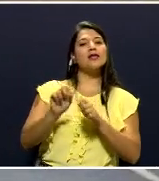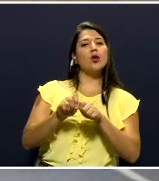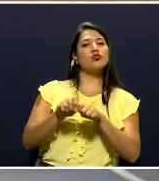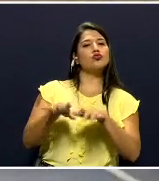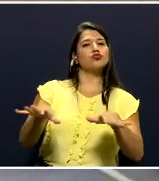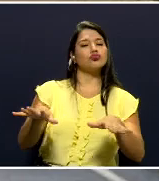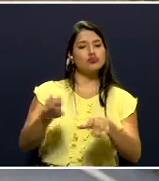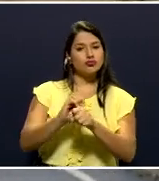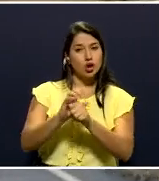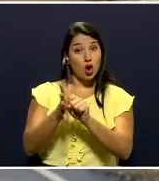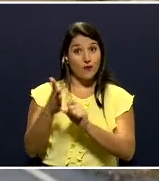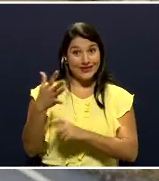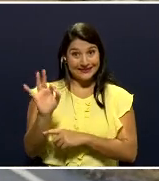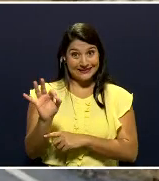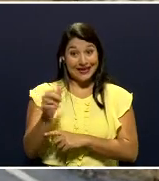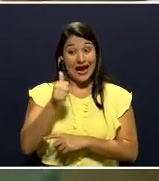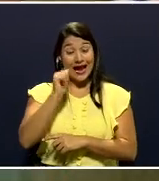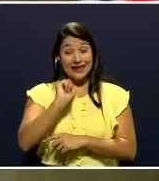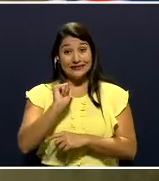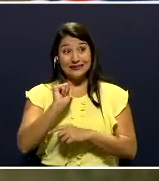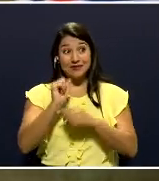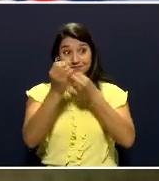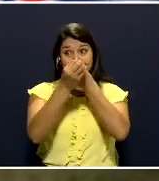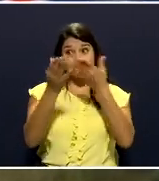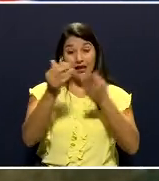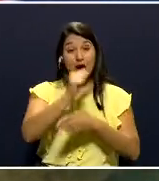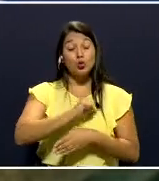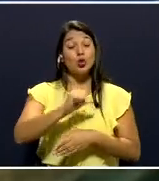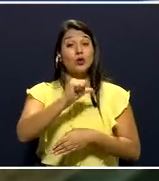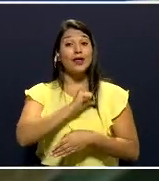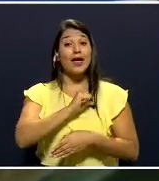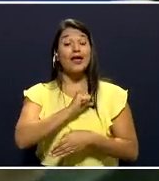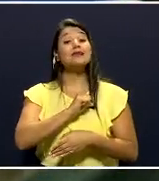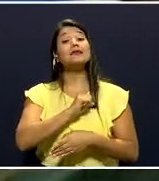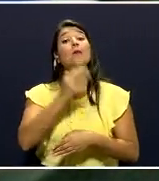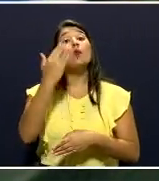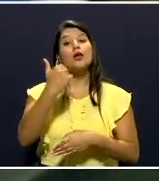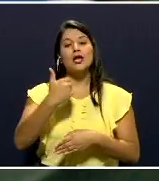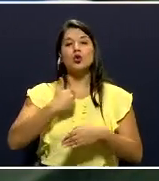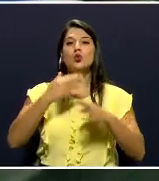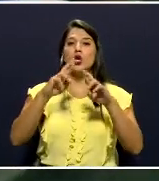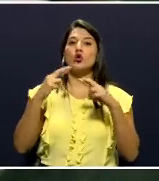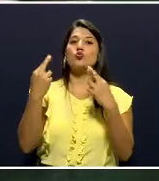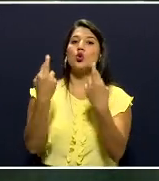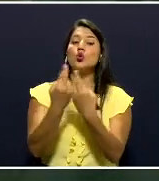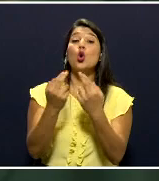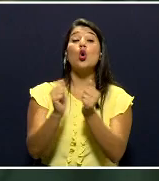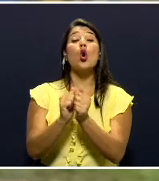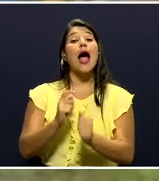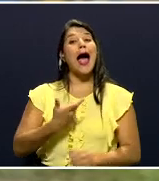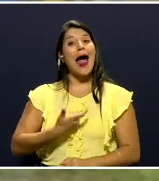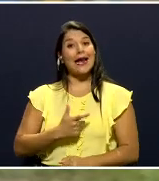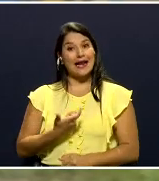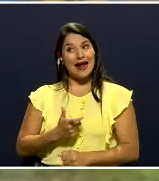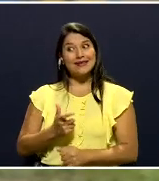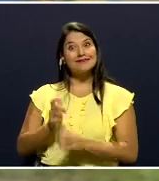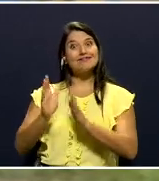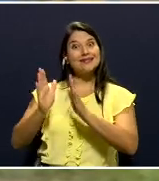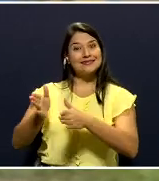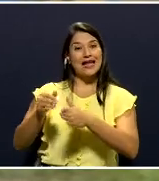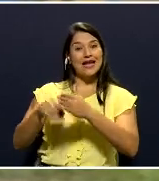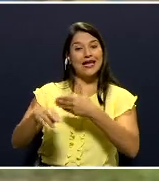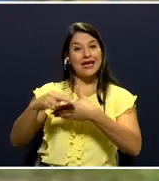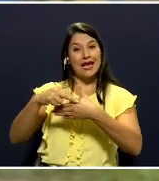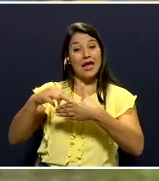COVID-19. Así lo dieron a conocer las autoridades tras una reunión con alcaldes de la zona norte de nuestro país. Se refuerza